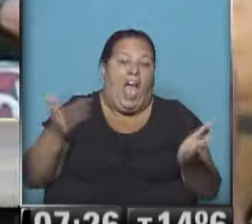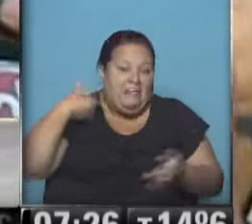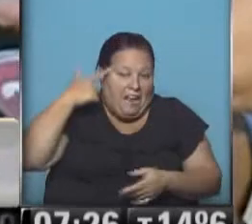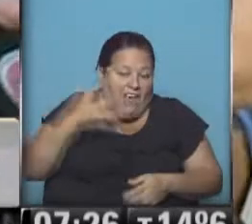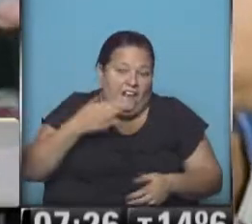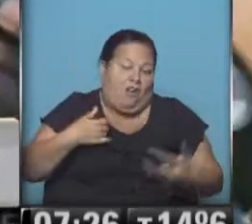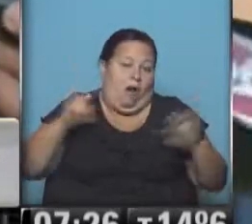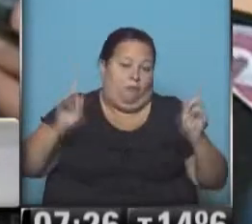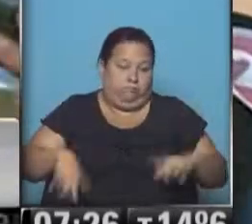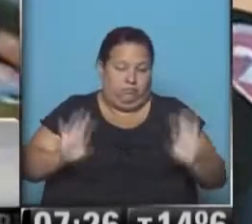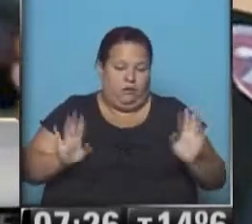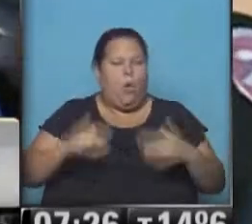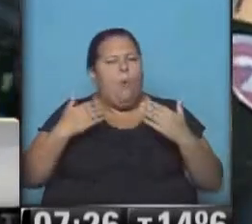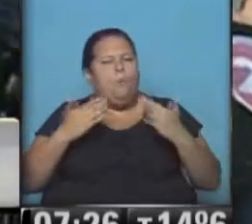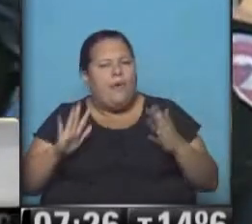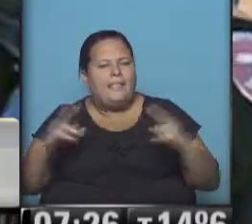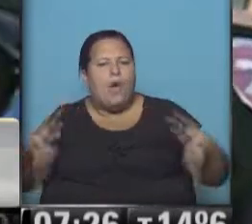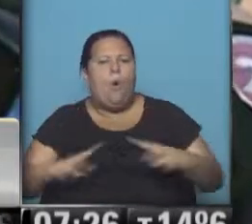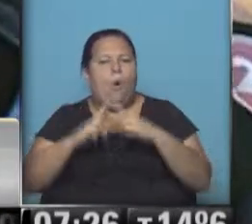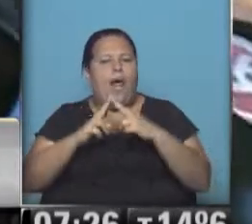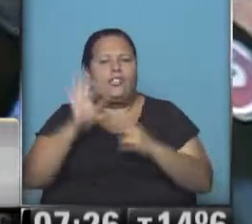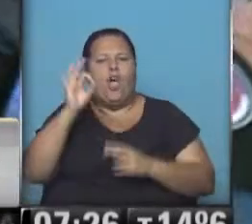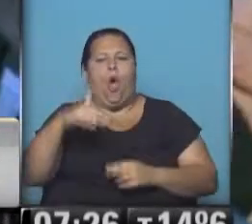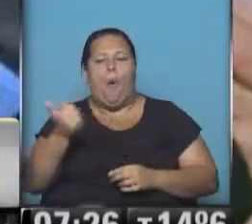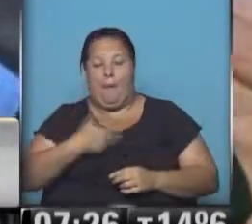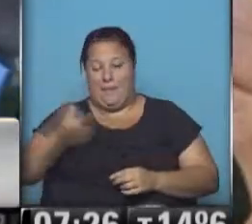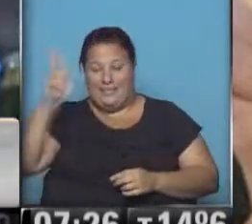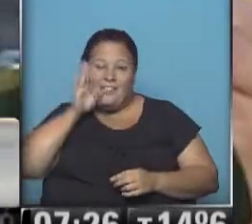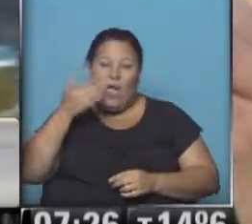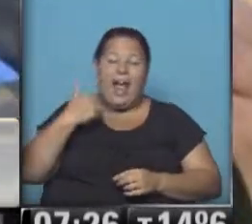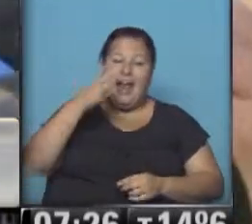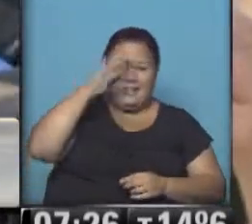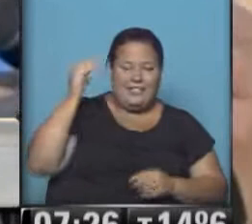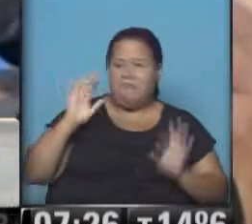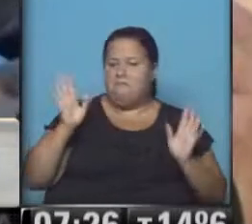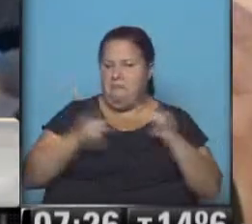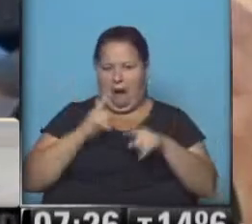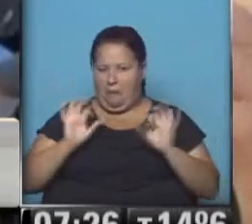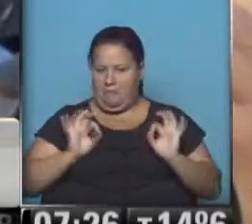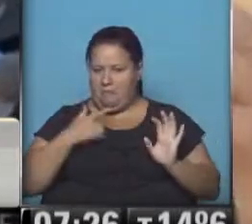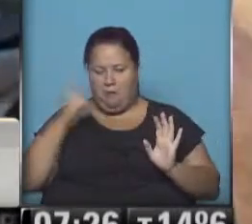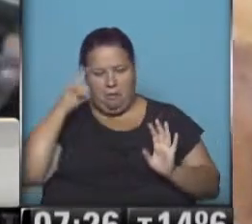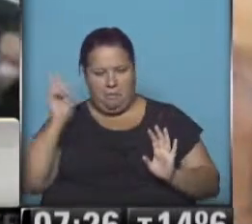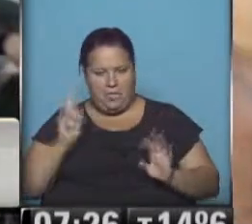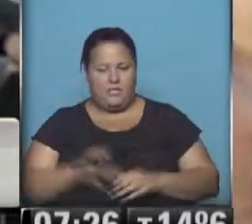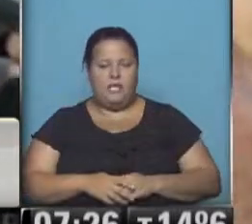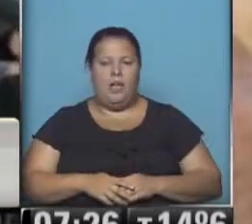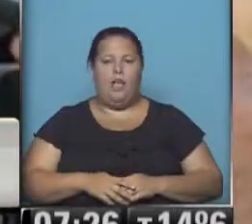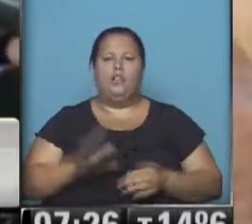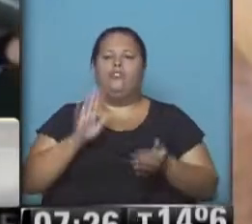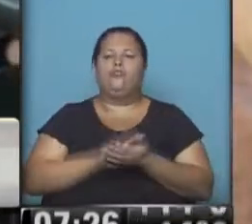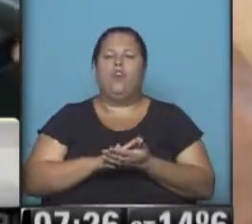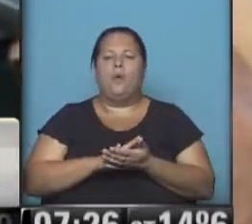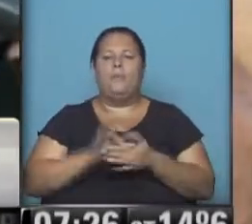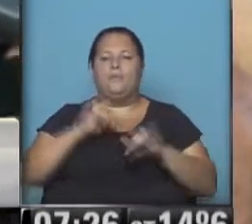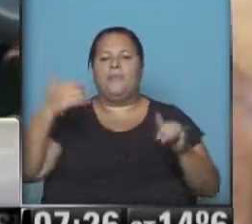cierto. ¿Existe la posibilidad de un encuentro Obama-Cristina? No está previsto eso, no está previsto. ¿Y el pronunciamiento